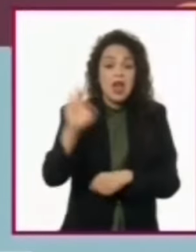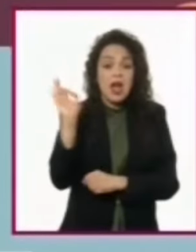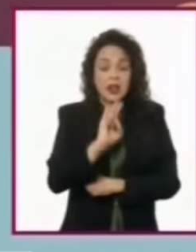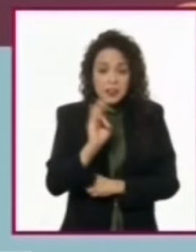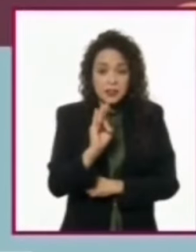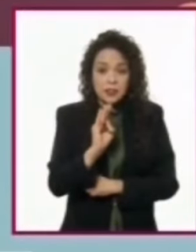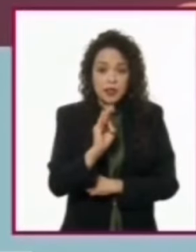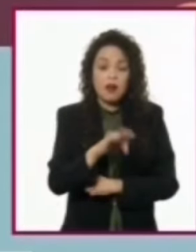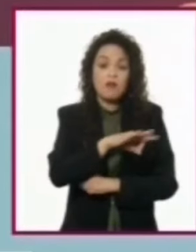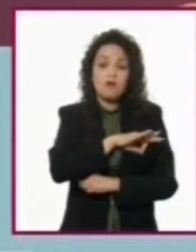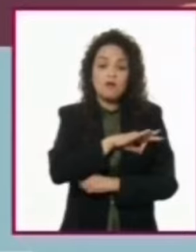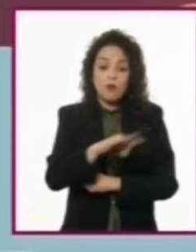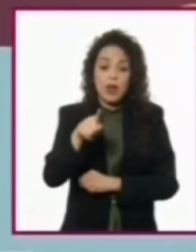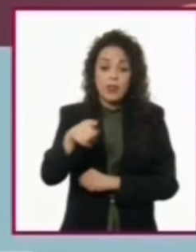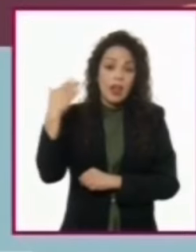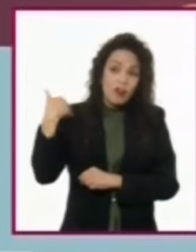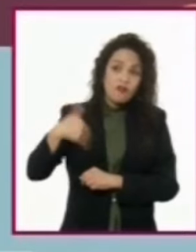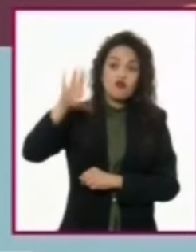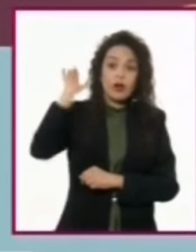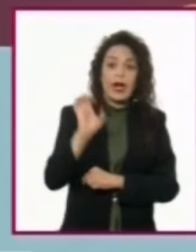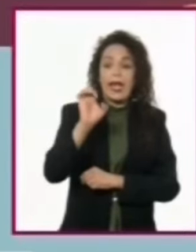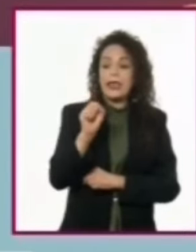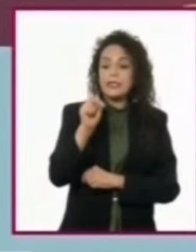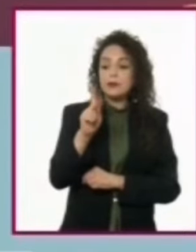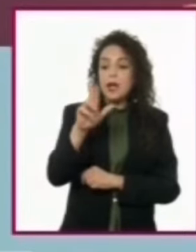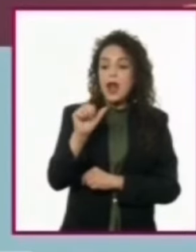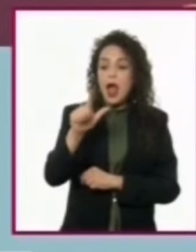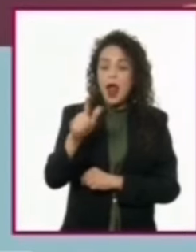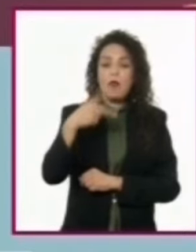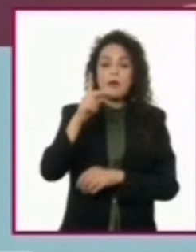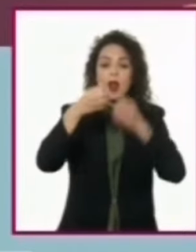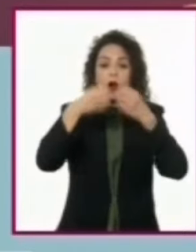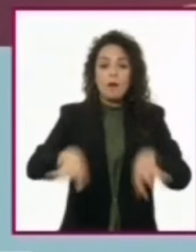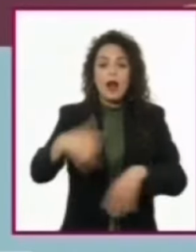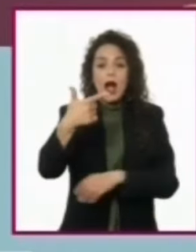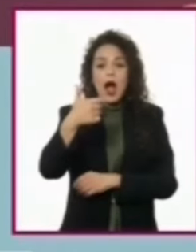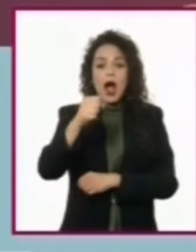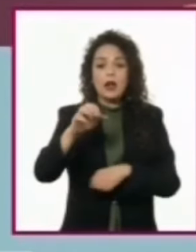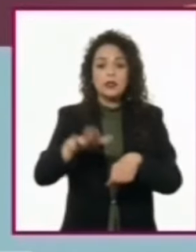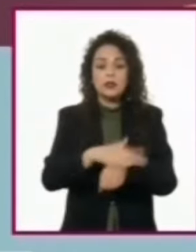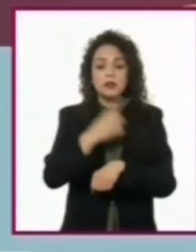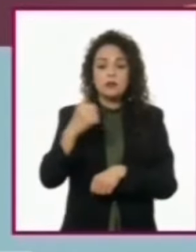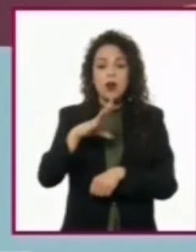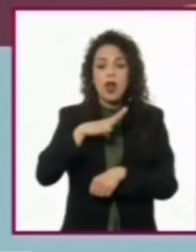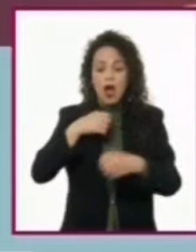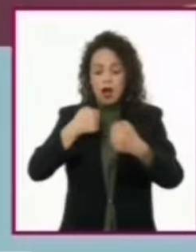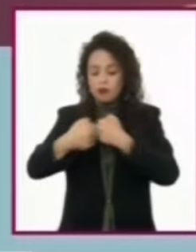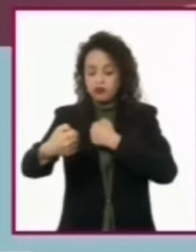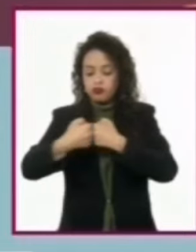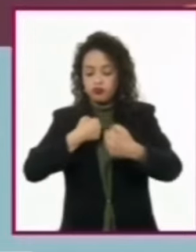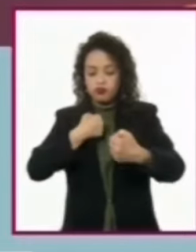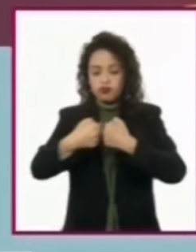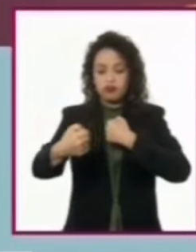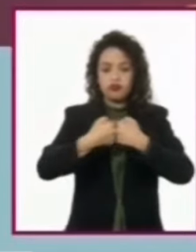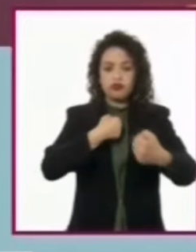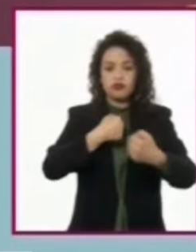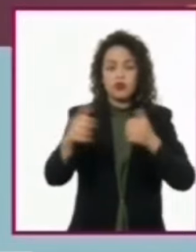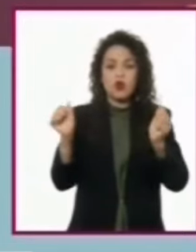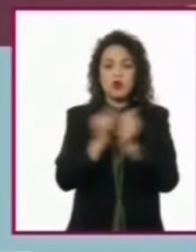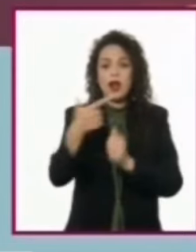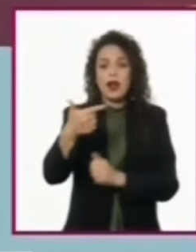lenticulares fueron galaxias espirales y perdieron su gas por el rozamiento con el gas